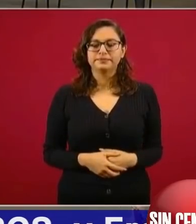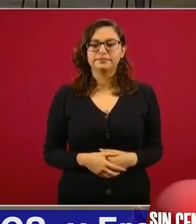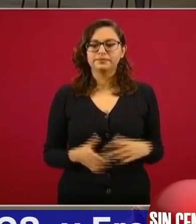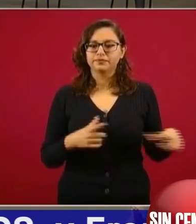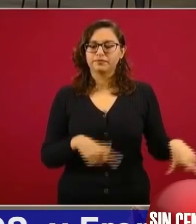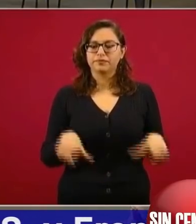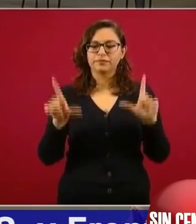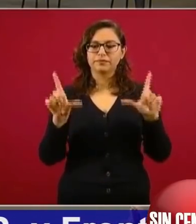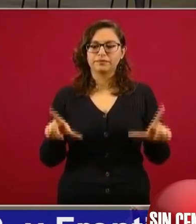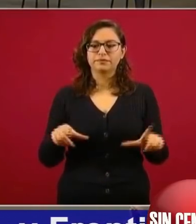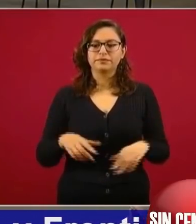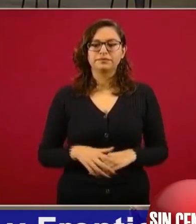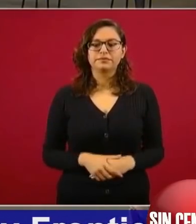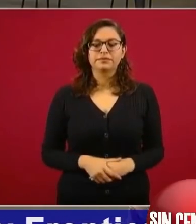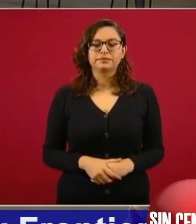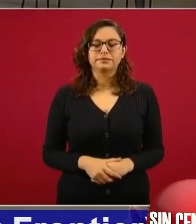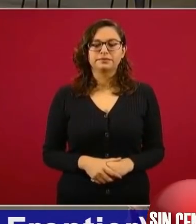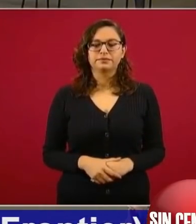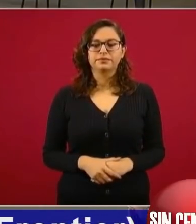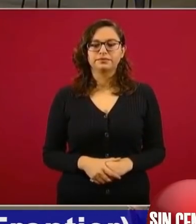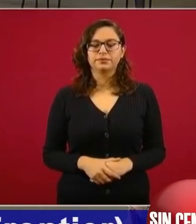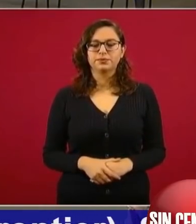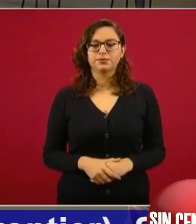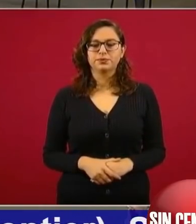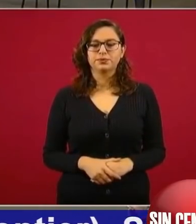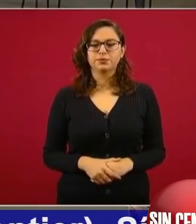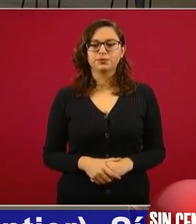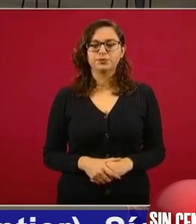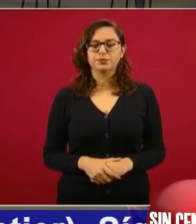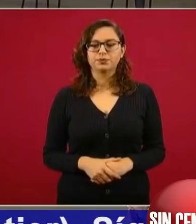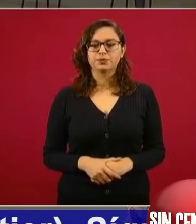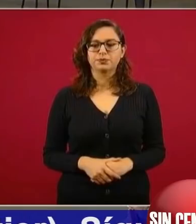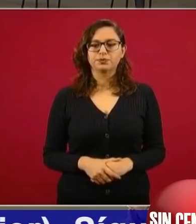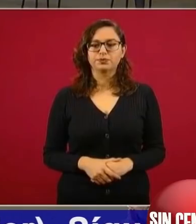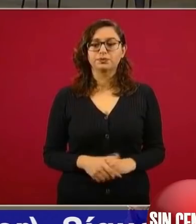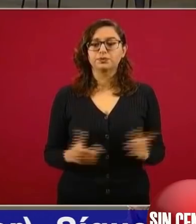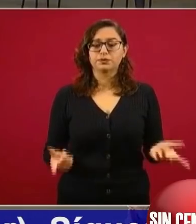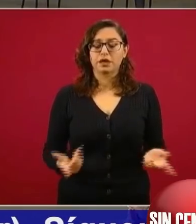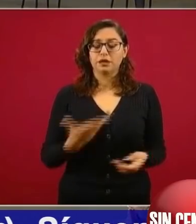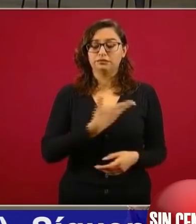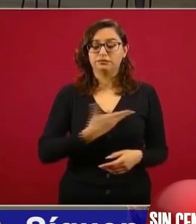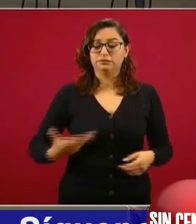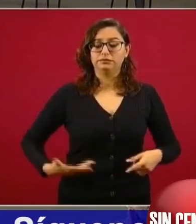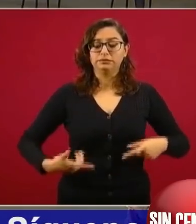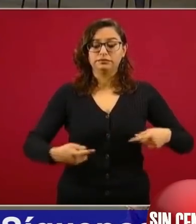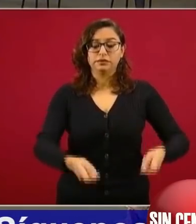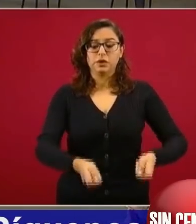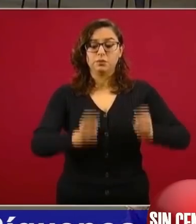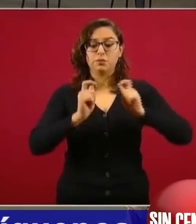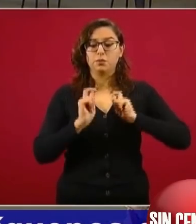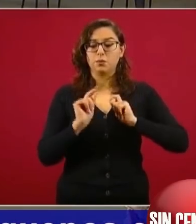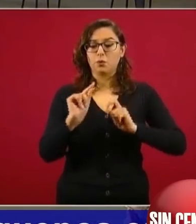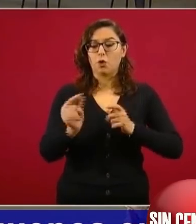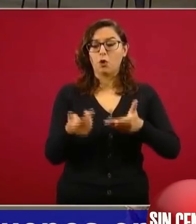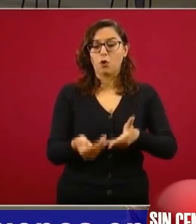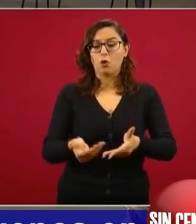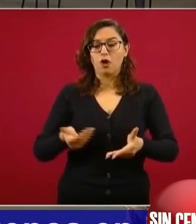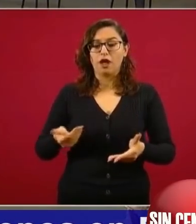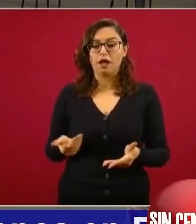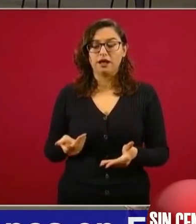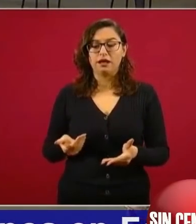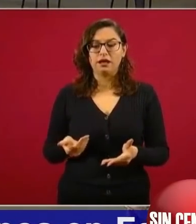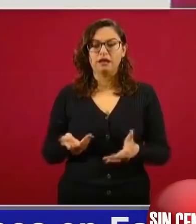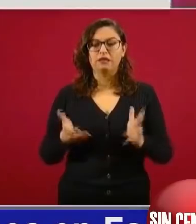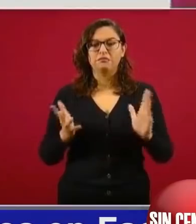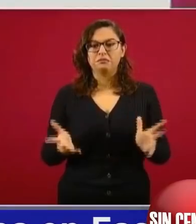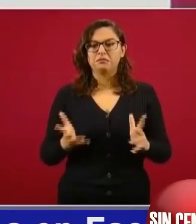Adelante. Desde antes de la toma de posesión, hubieron, como ustedes recuerdan, una